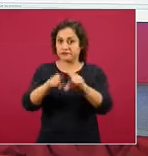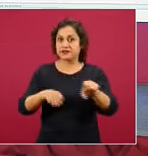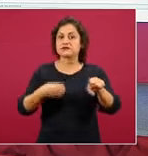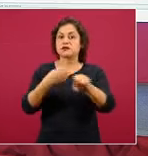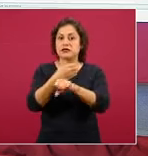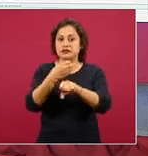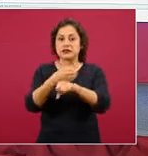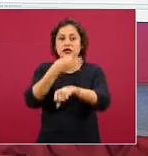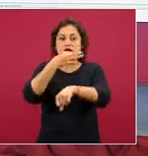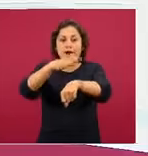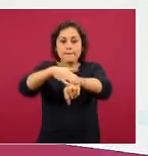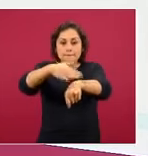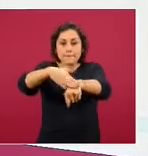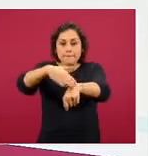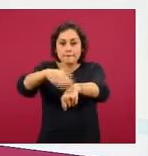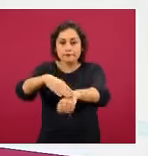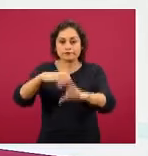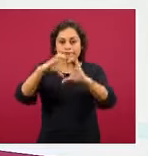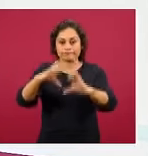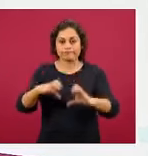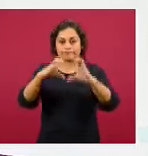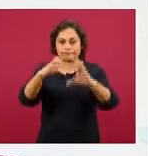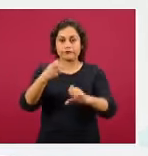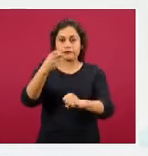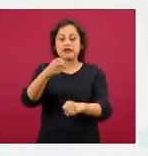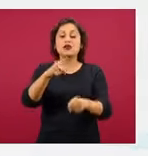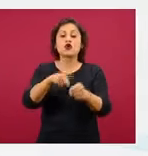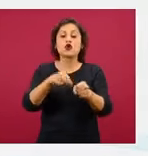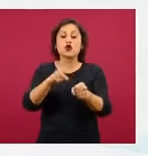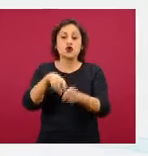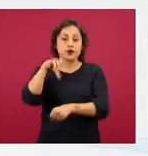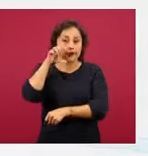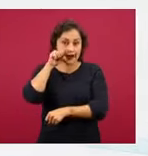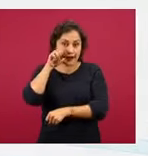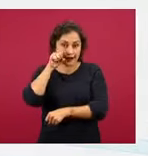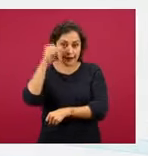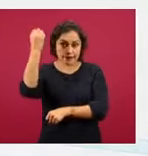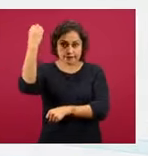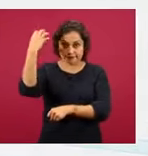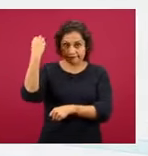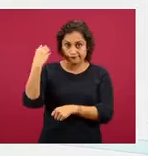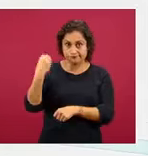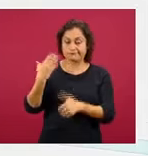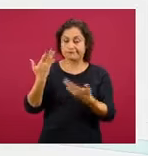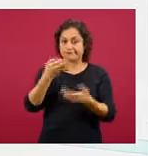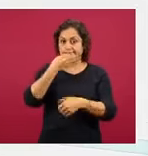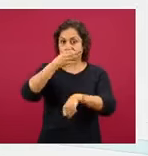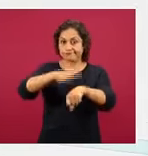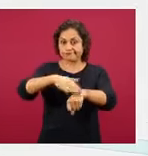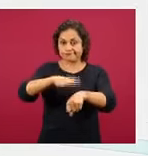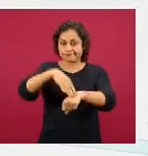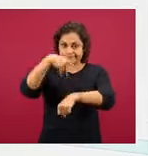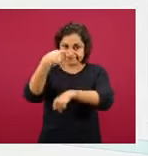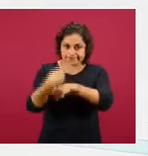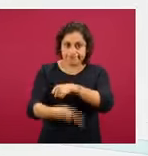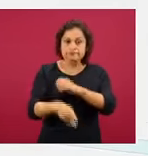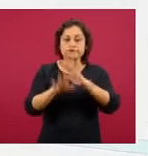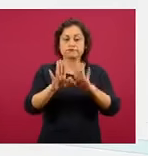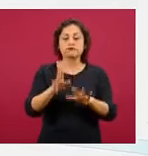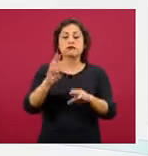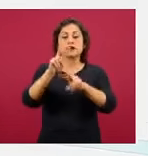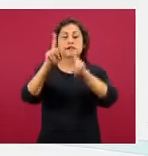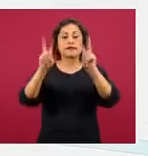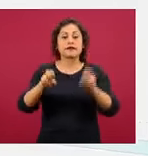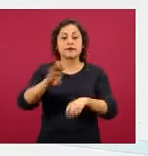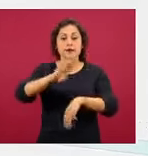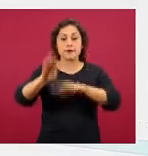en alerta, de estos estados en color naranja que están en alerta. Tenemos que también con los datos de mortalidad por exceso